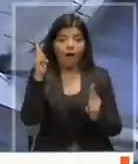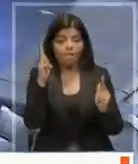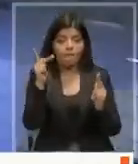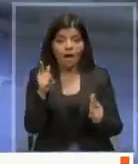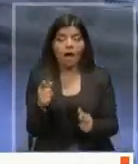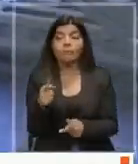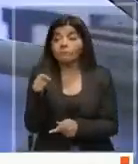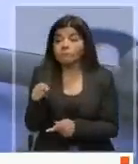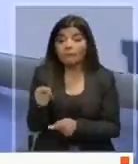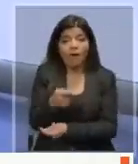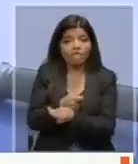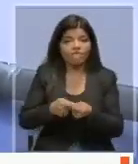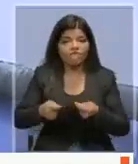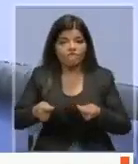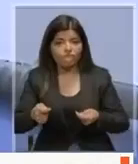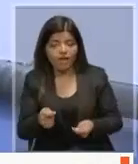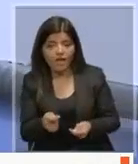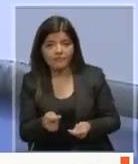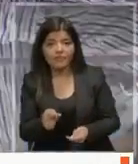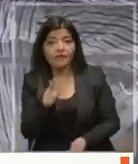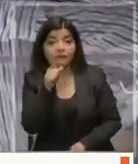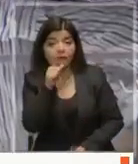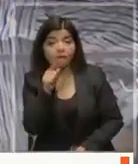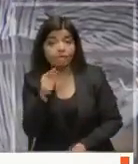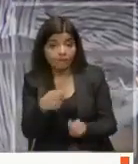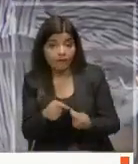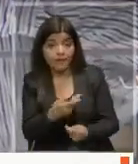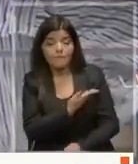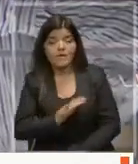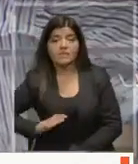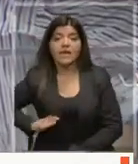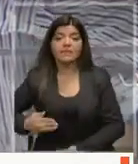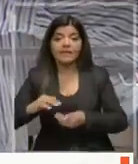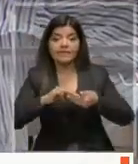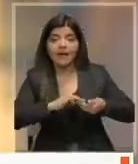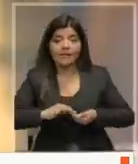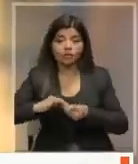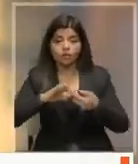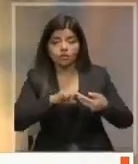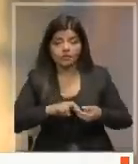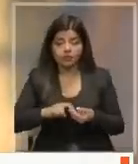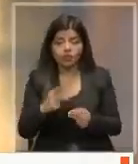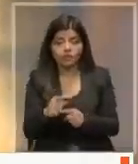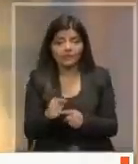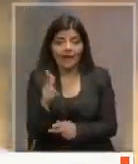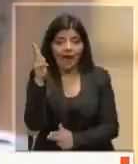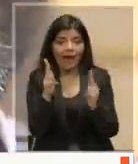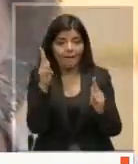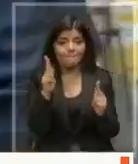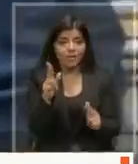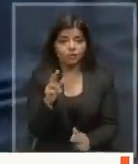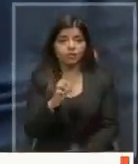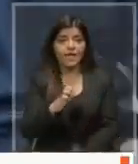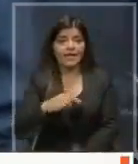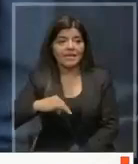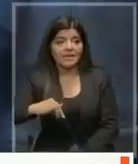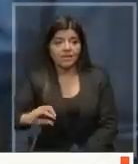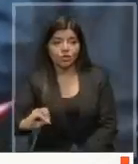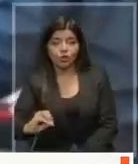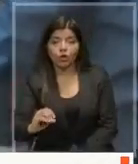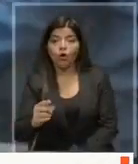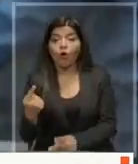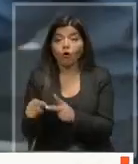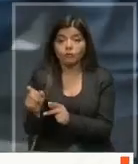presuntamente comercializadas por quien fuera el presidente de la Asociación de Armeros, Ennio Mangiola, y un tercer sujeto que las negociaba